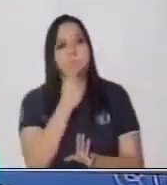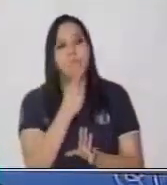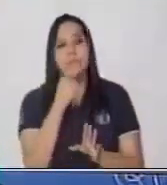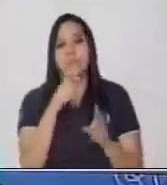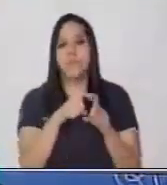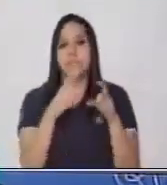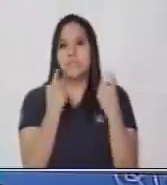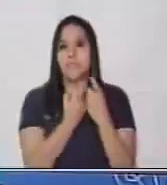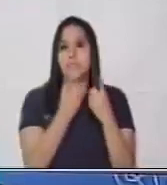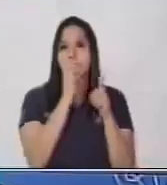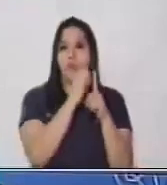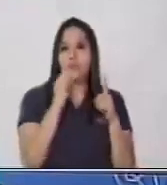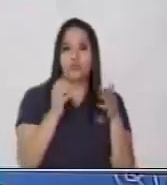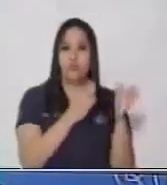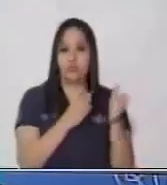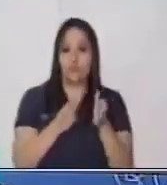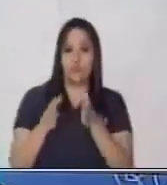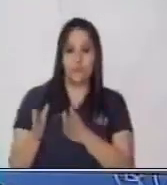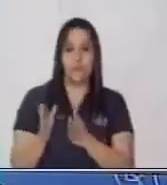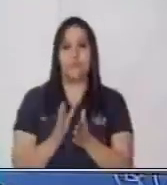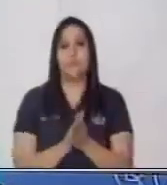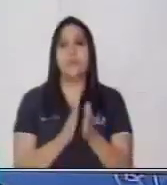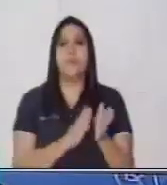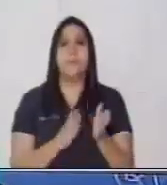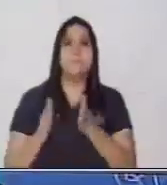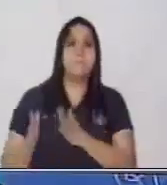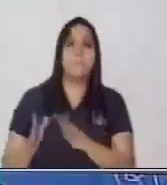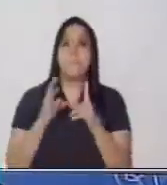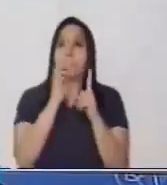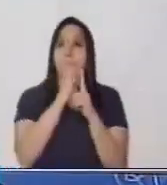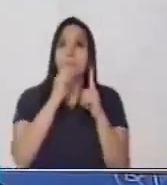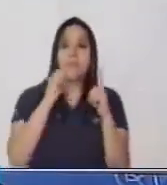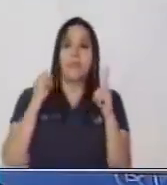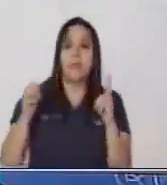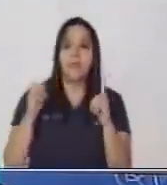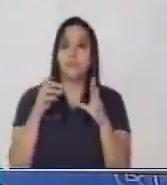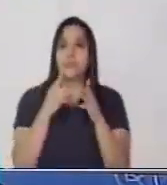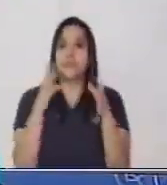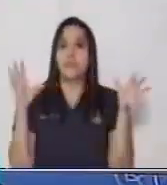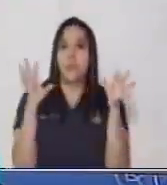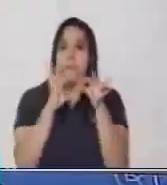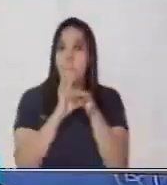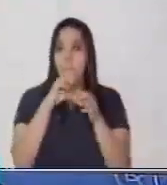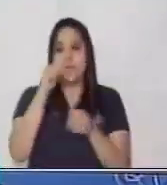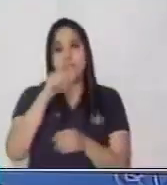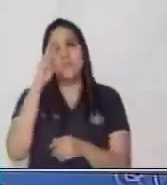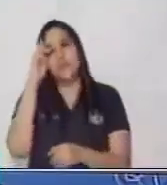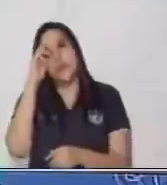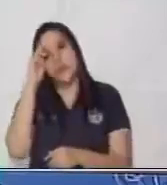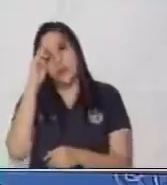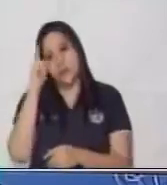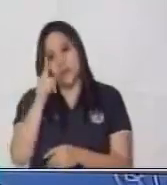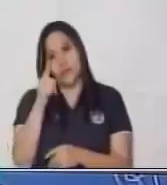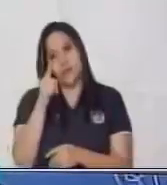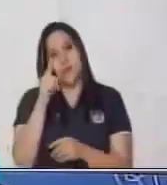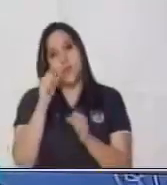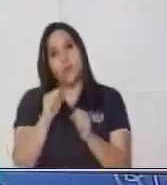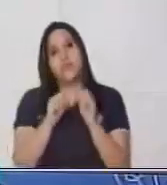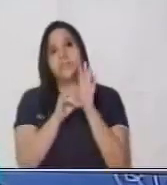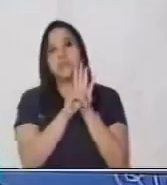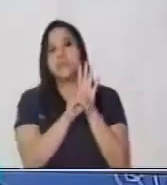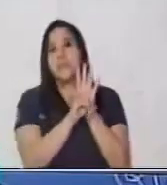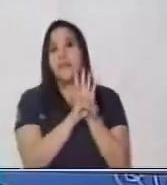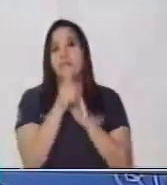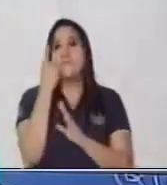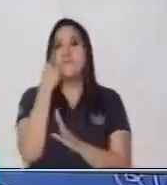¿Ok? Entonces las oraciones compuestas, esto es como un recordatorio, se identifican con